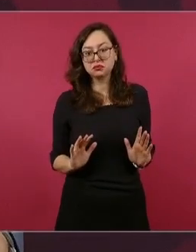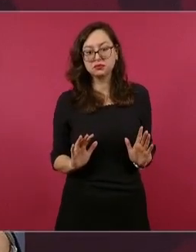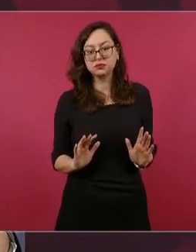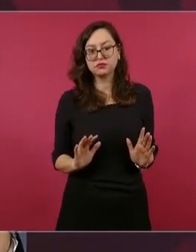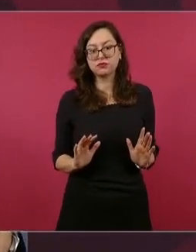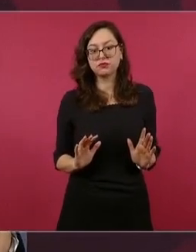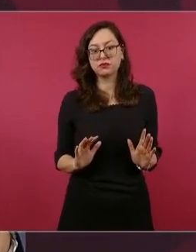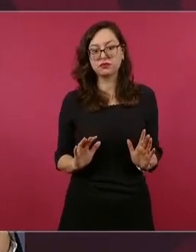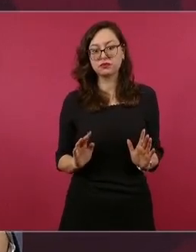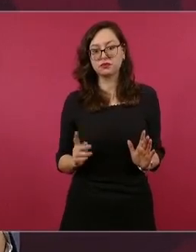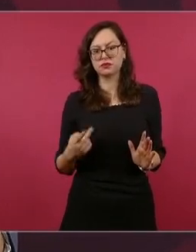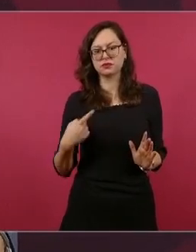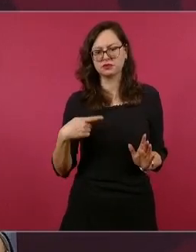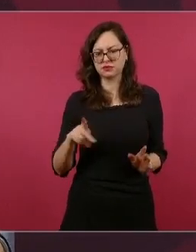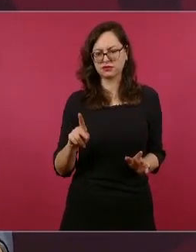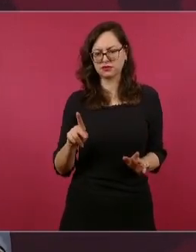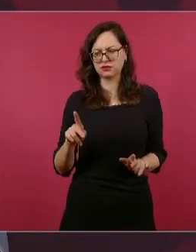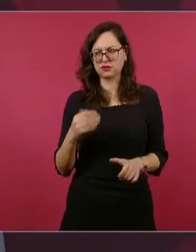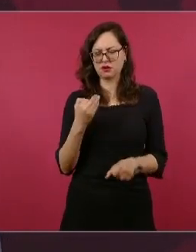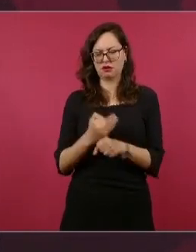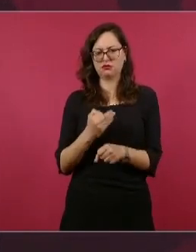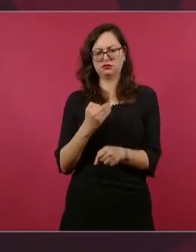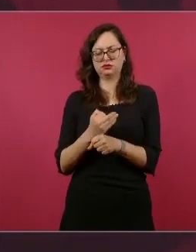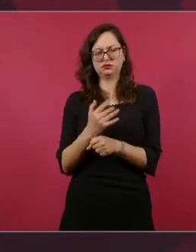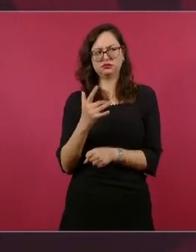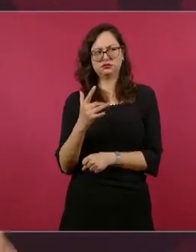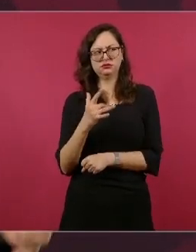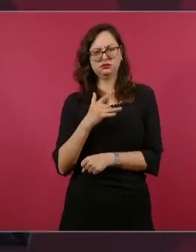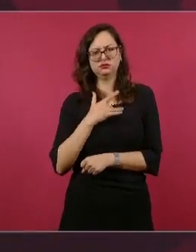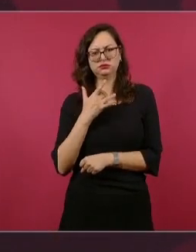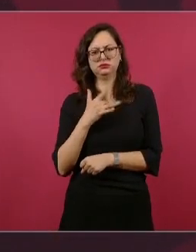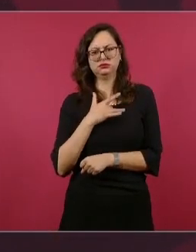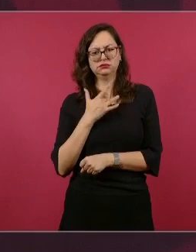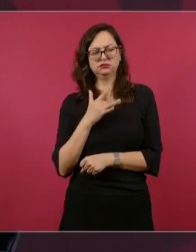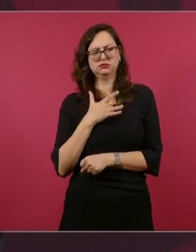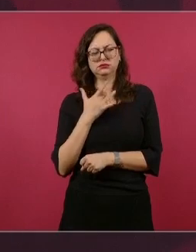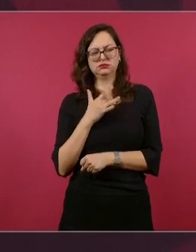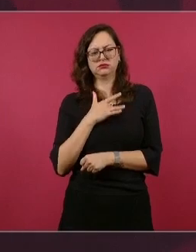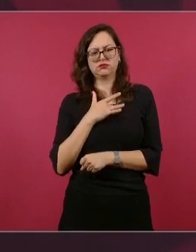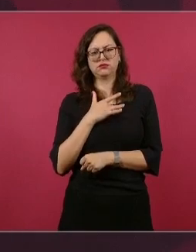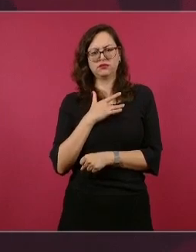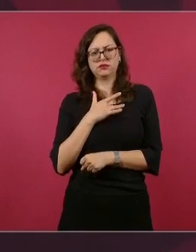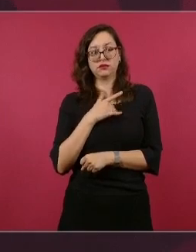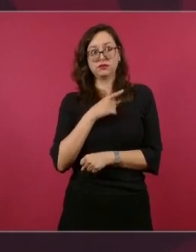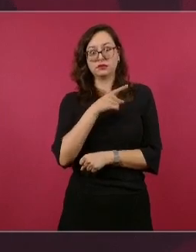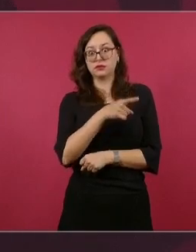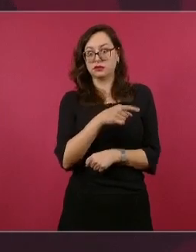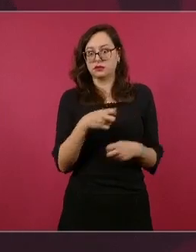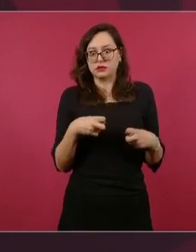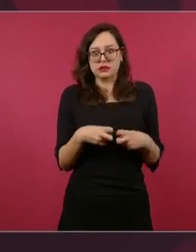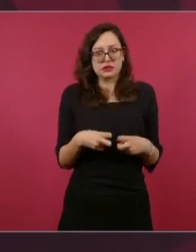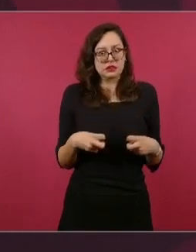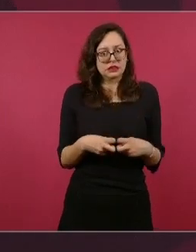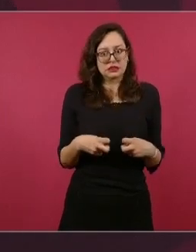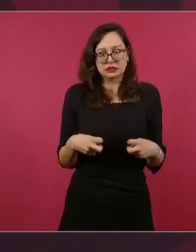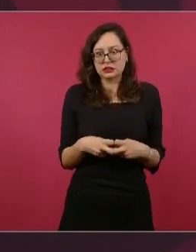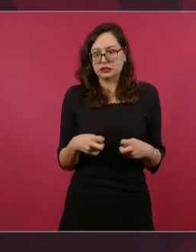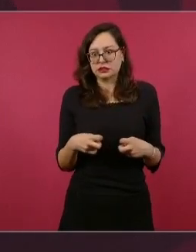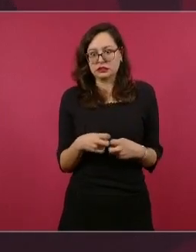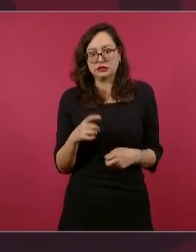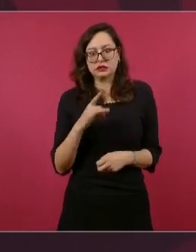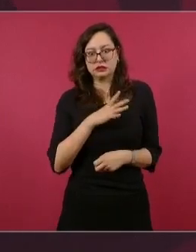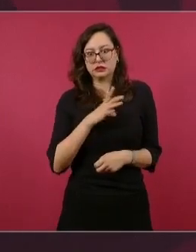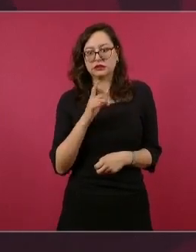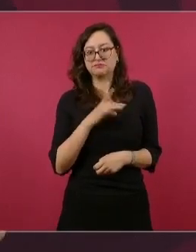estoy sintiendo de que están, dice, nerviosismo, genera